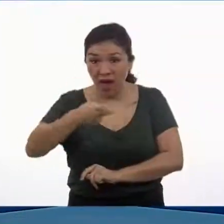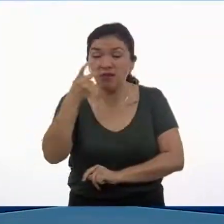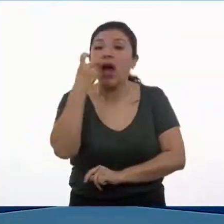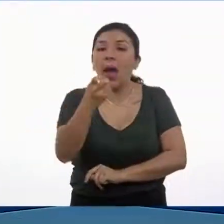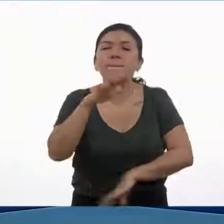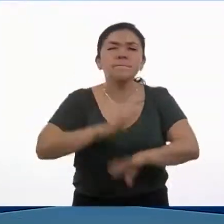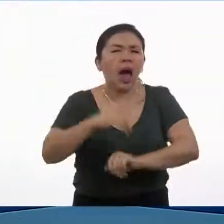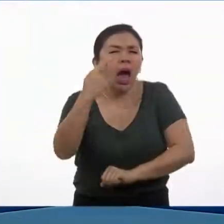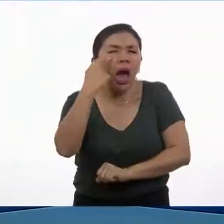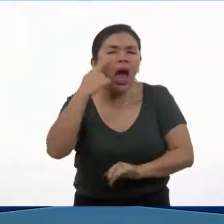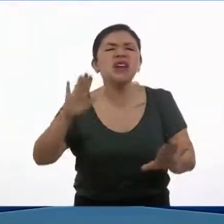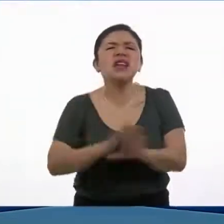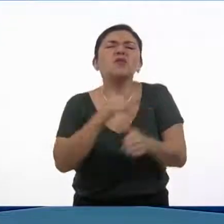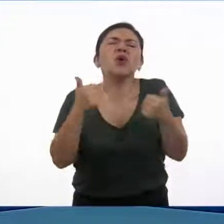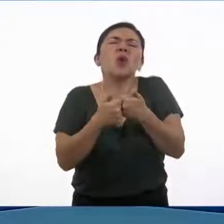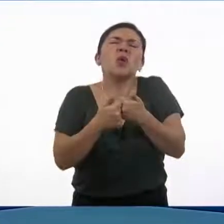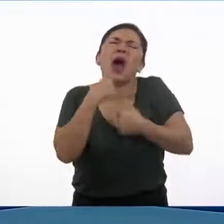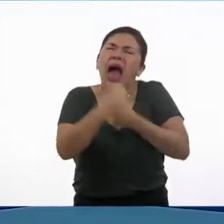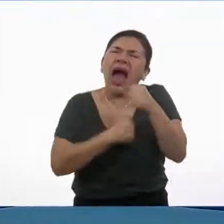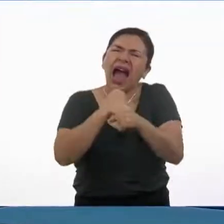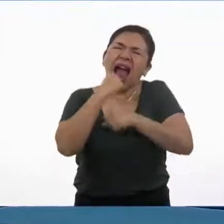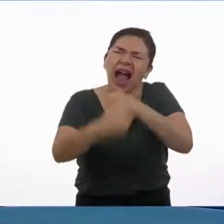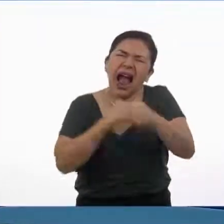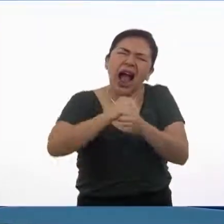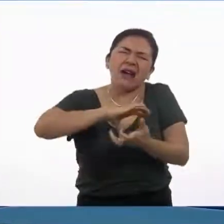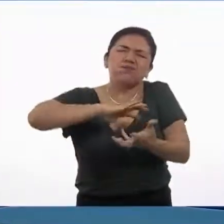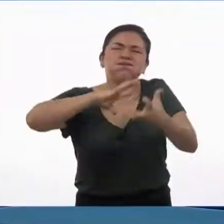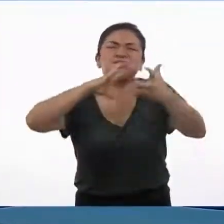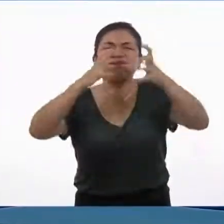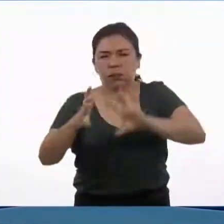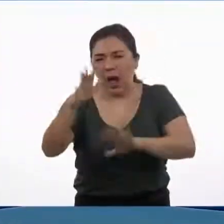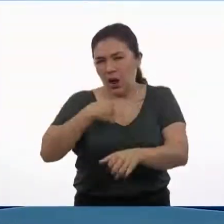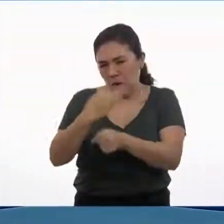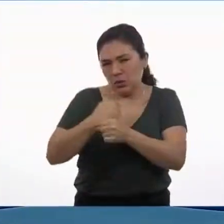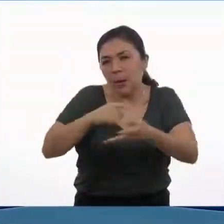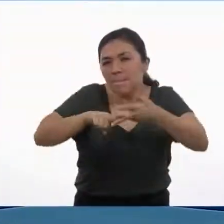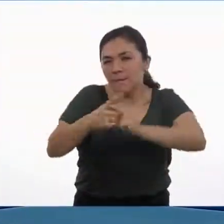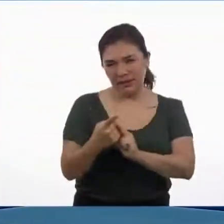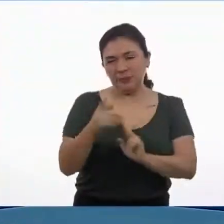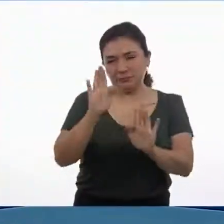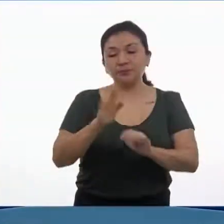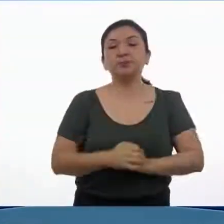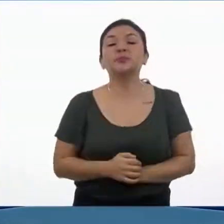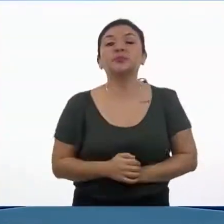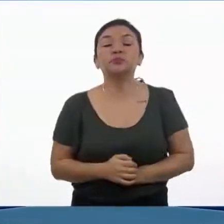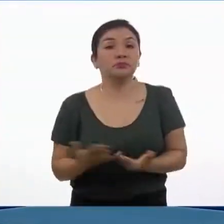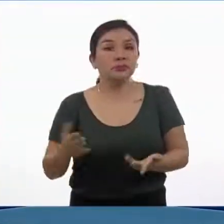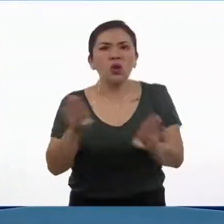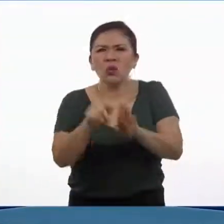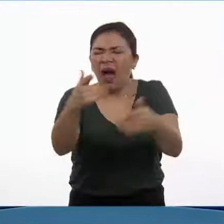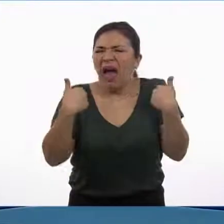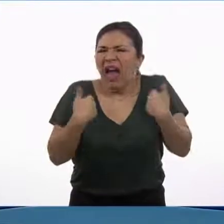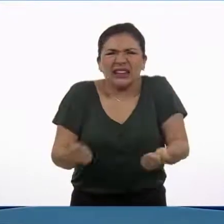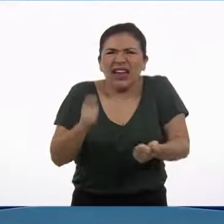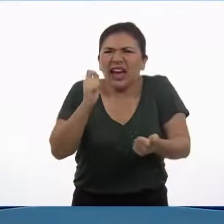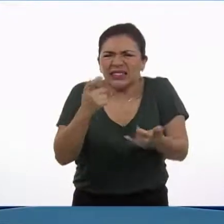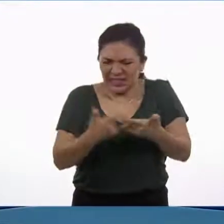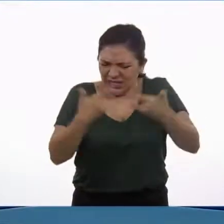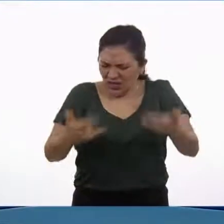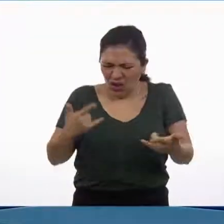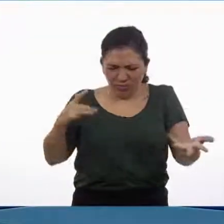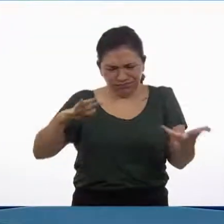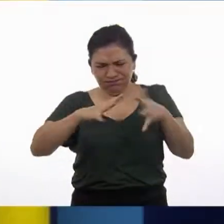suelen darse a través de muchos años. Pero vamos a empezar por el principio. Si no, no entendemos bien cómo va esto de la